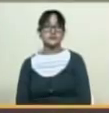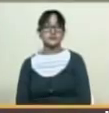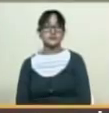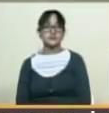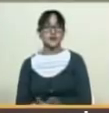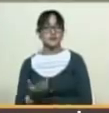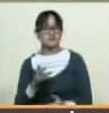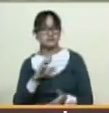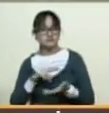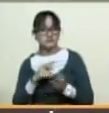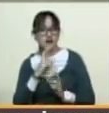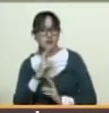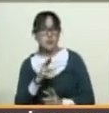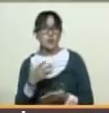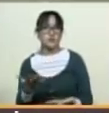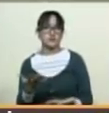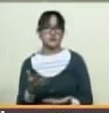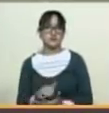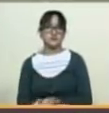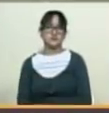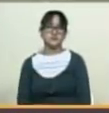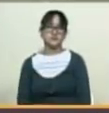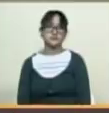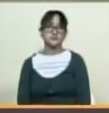que responde usted a esa solicitud del candidato.